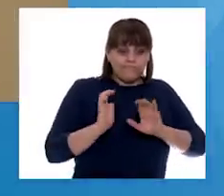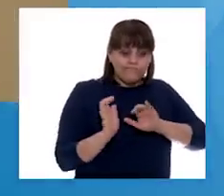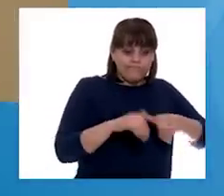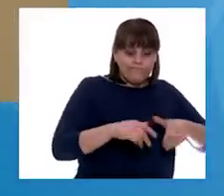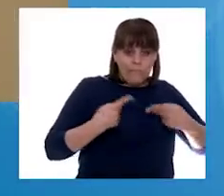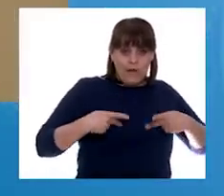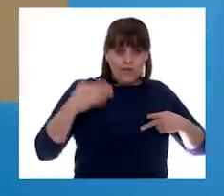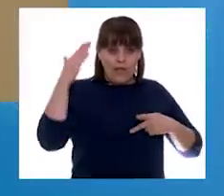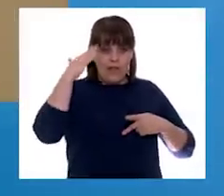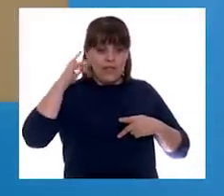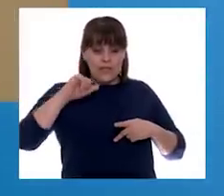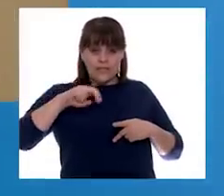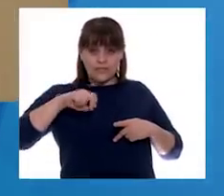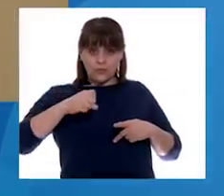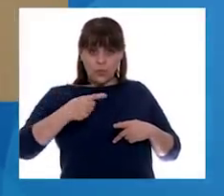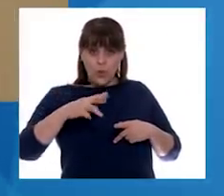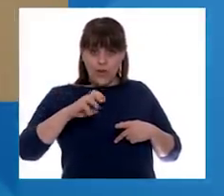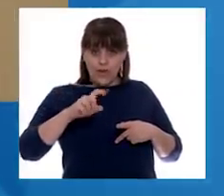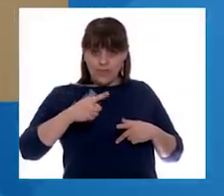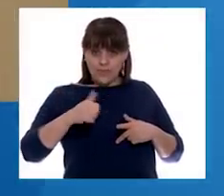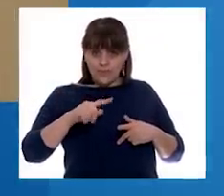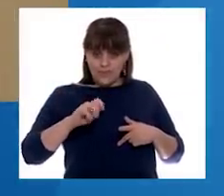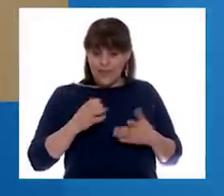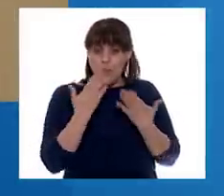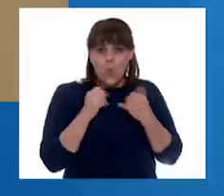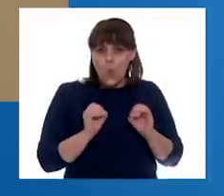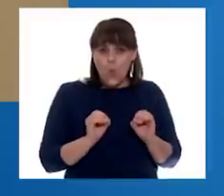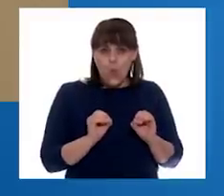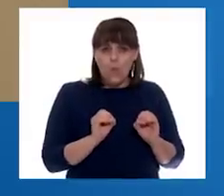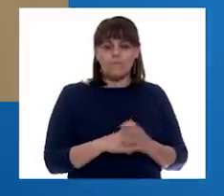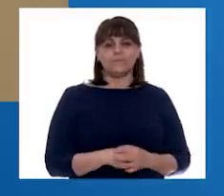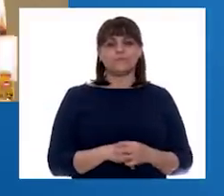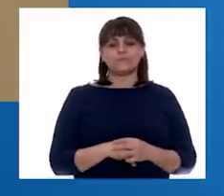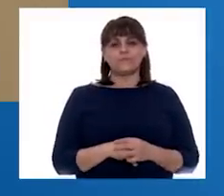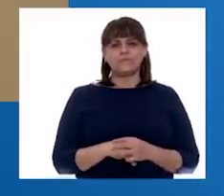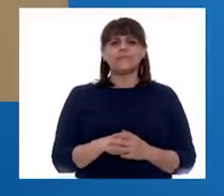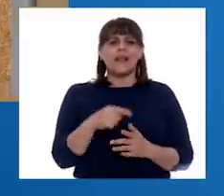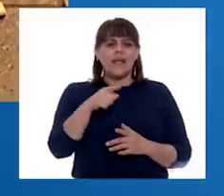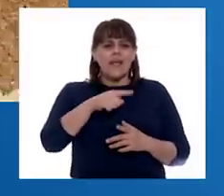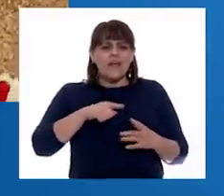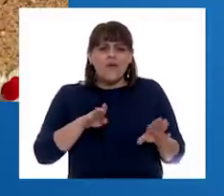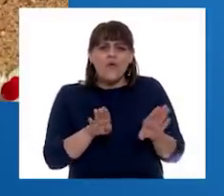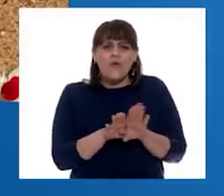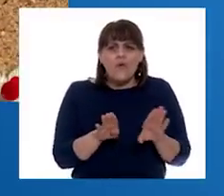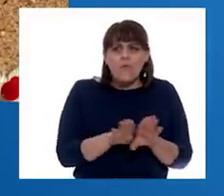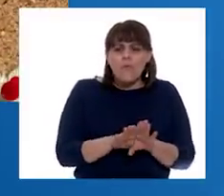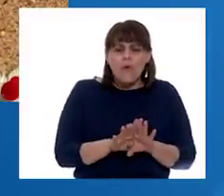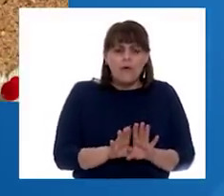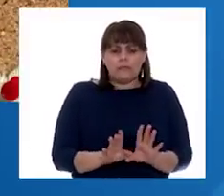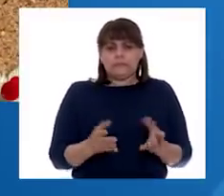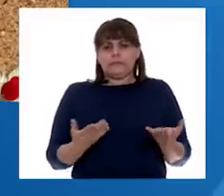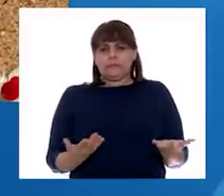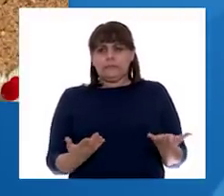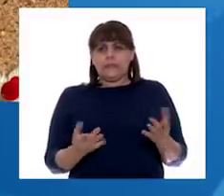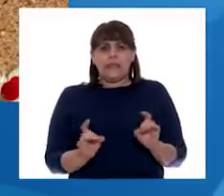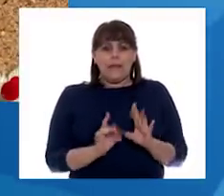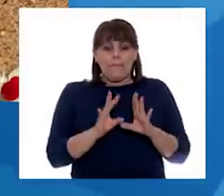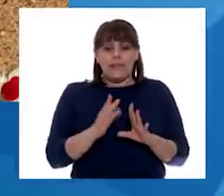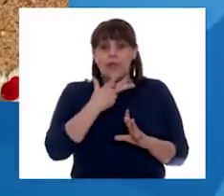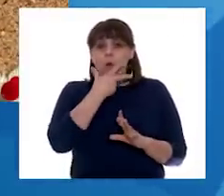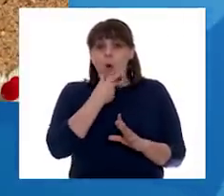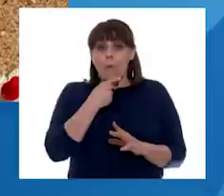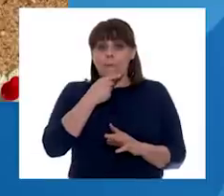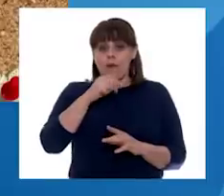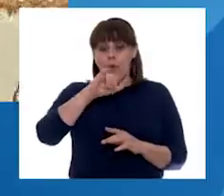fue enterarse que España anuló los tratados de Córdoba y el Plan de Iguala, cosa que empeoraba con la repentina muerte de Juan O'Donoghue para dar